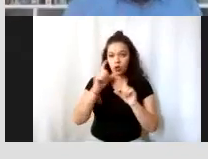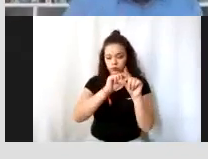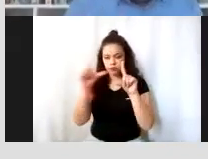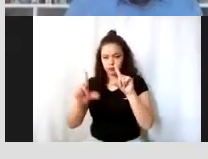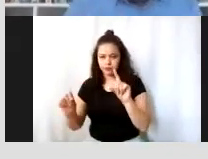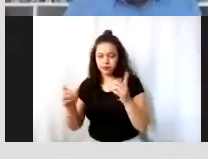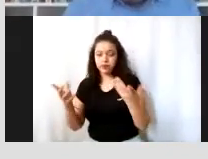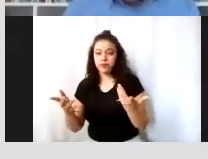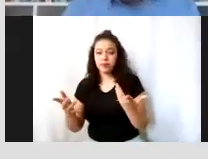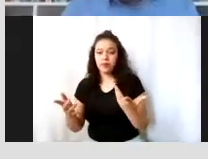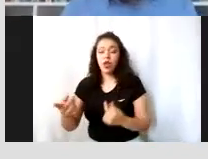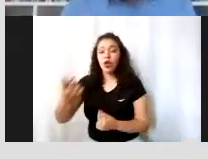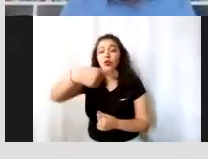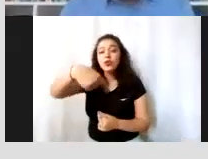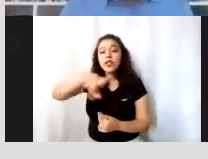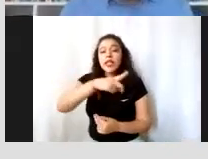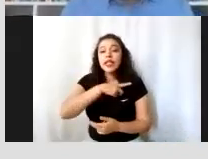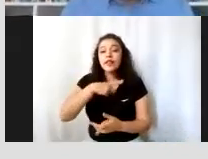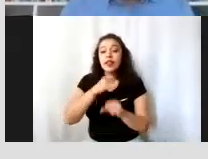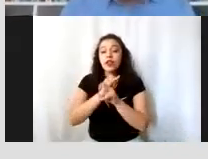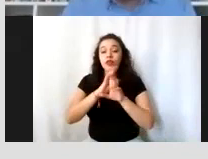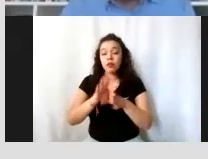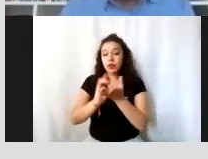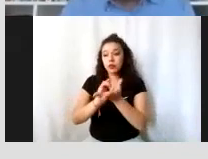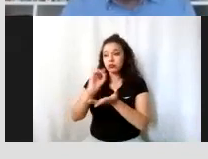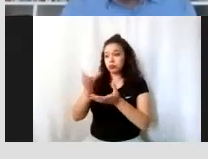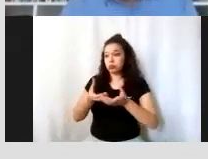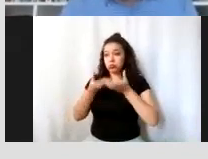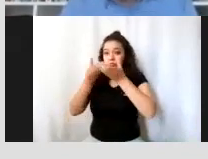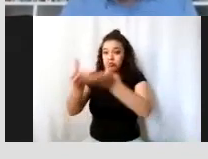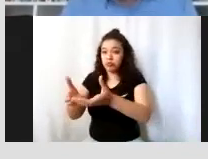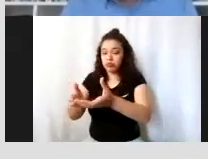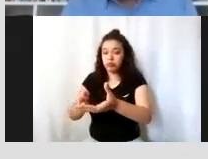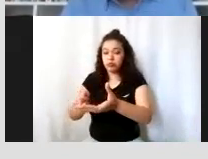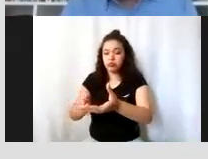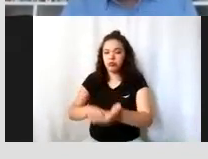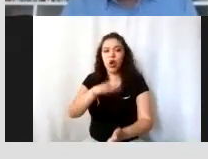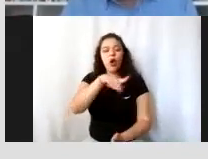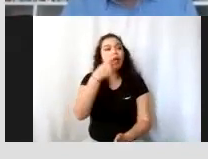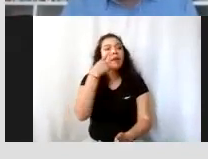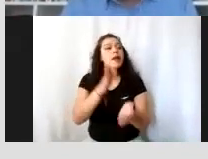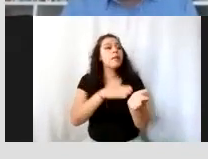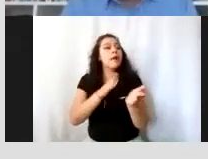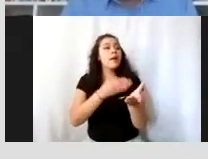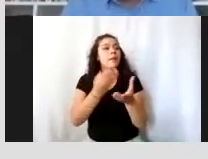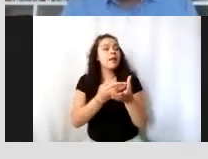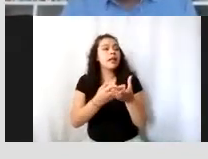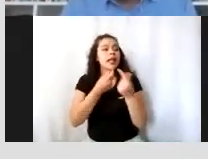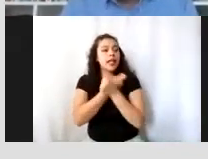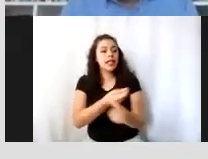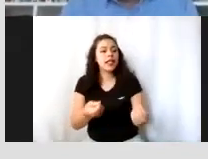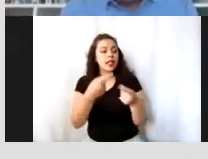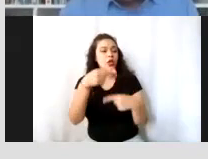que transmitirle datos personales, podrían llegar y decirles, oigan, a ver, pásame el expediente de este menor de edad o de esta